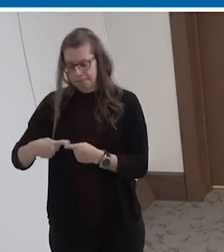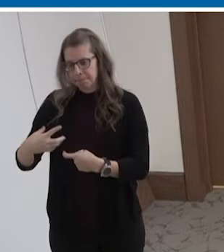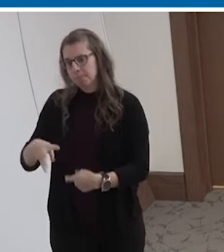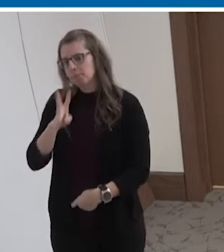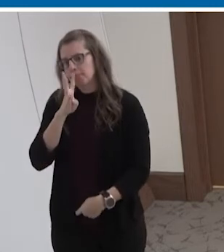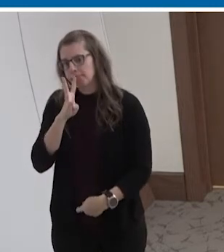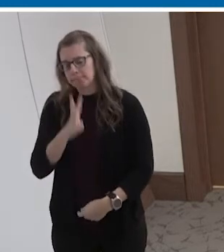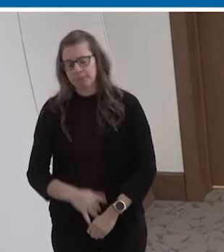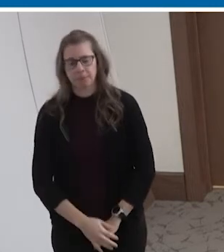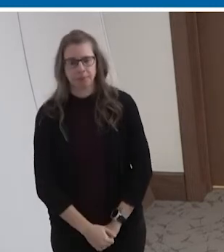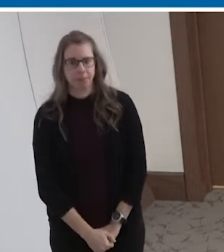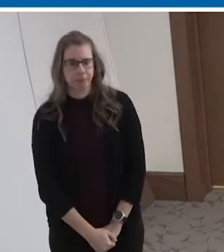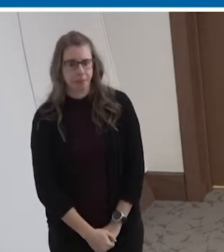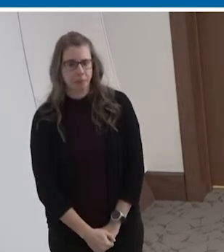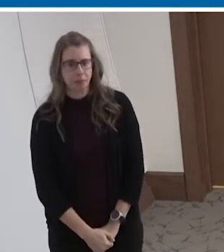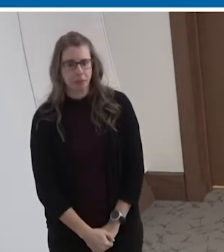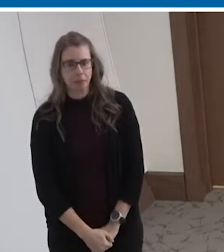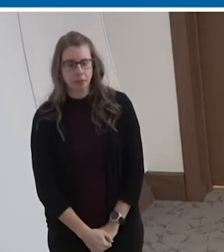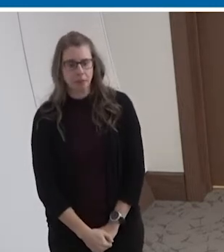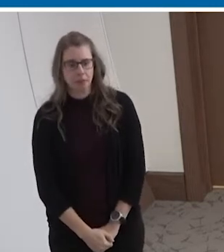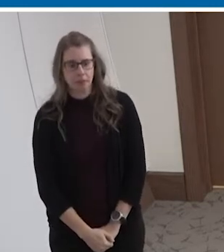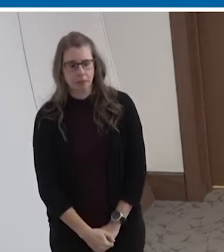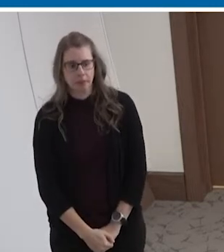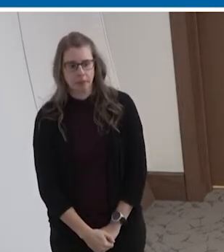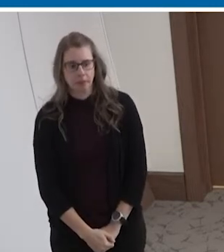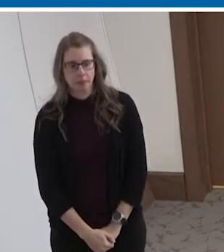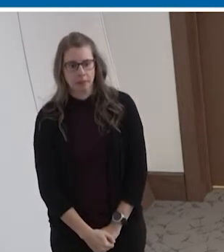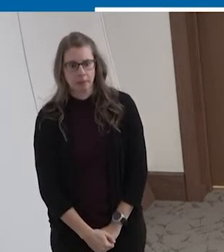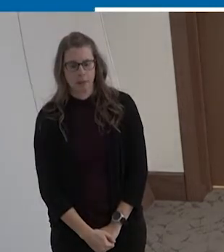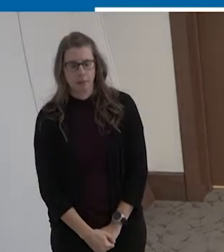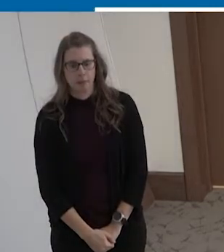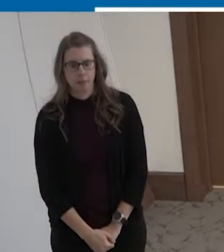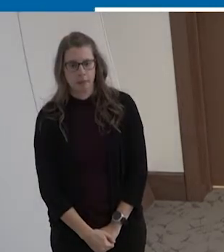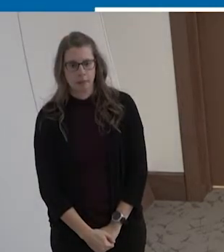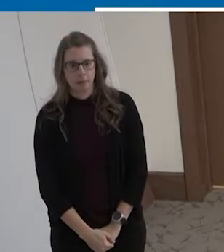madre solamente si el test es positivo.